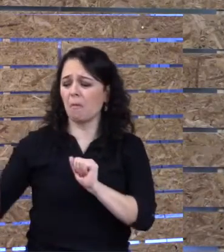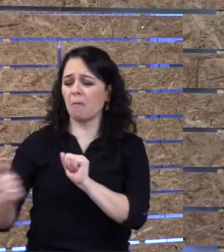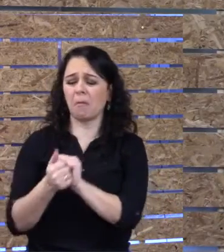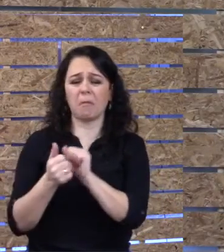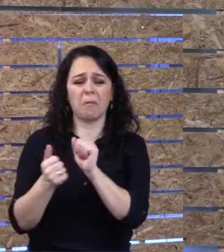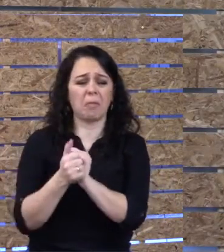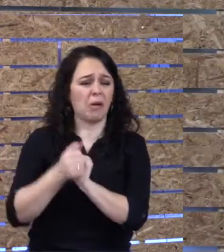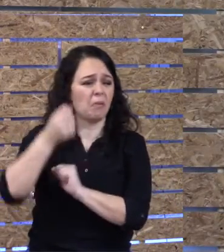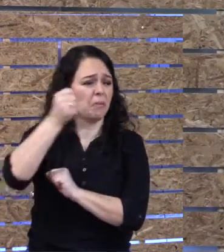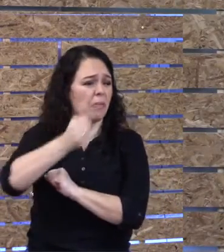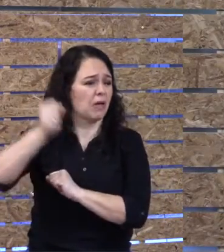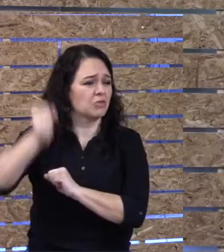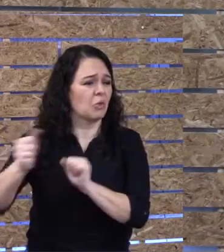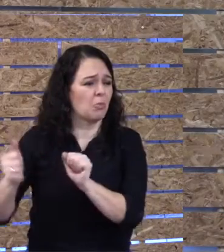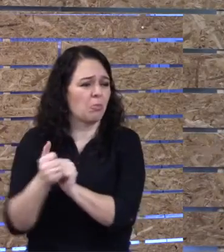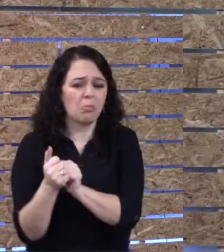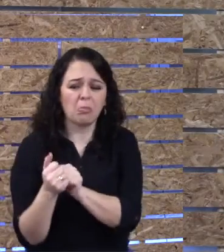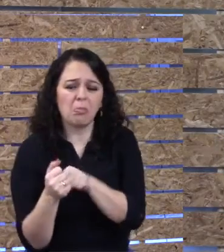planeador?